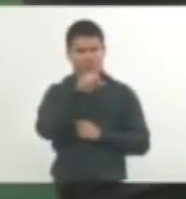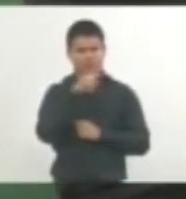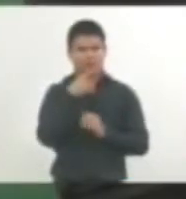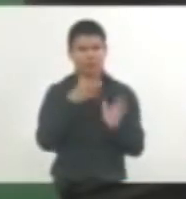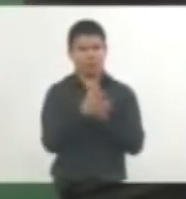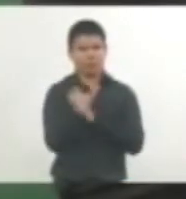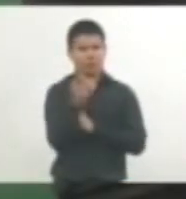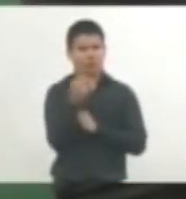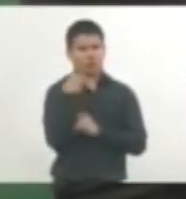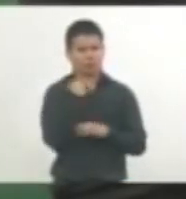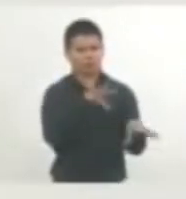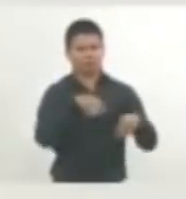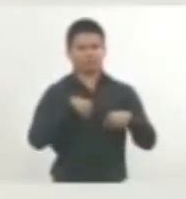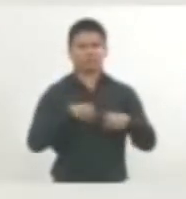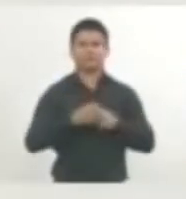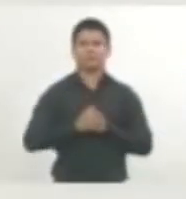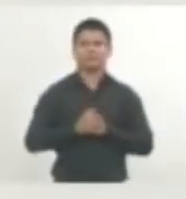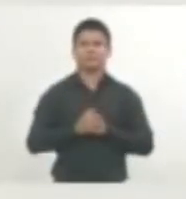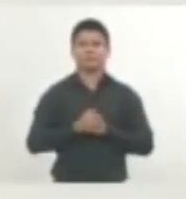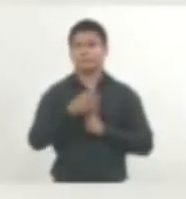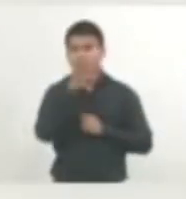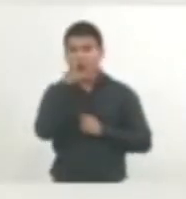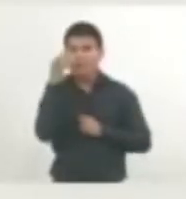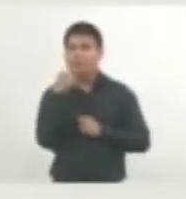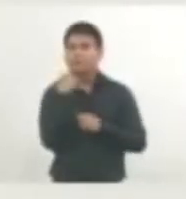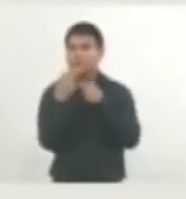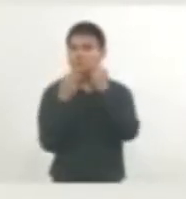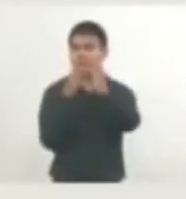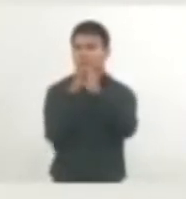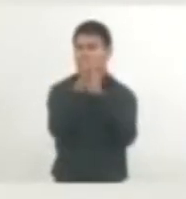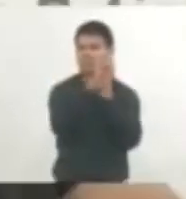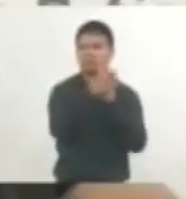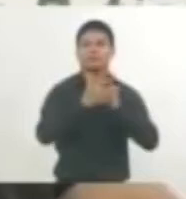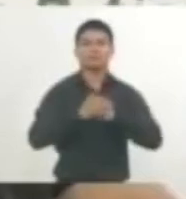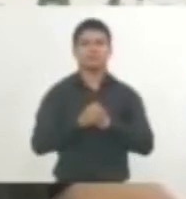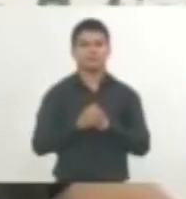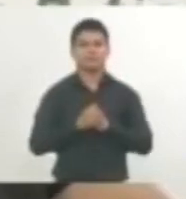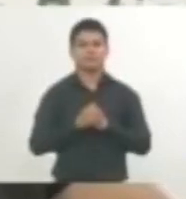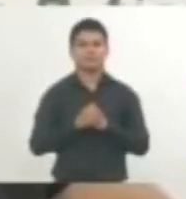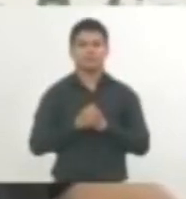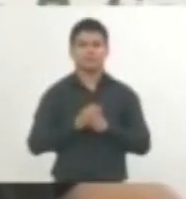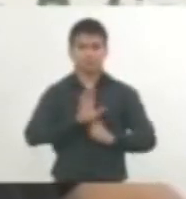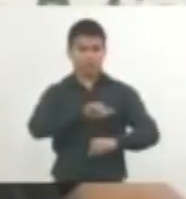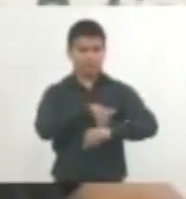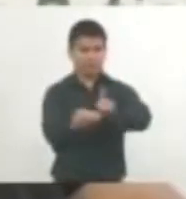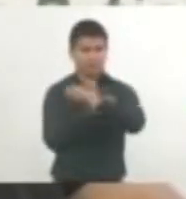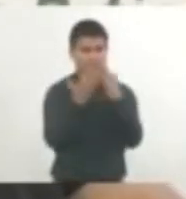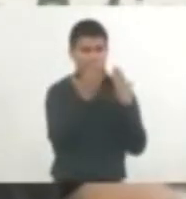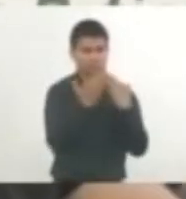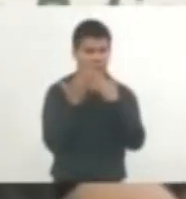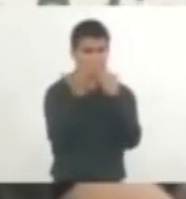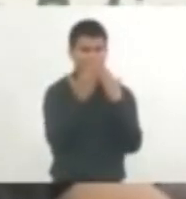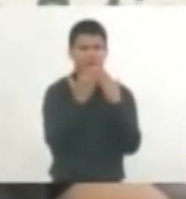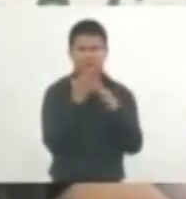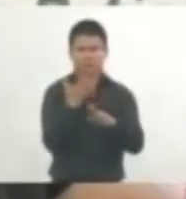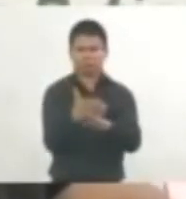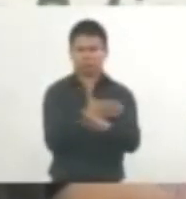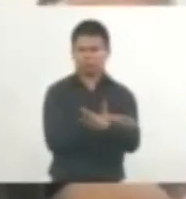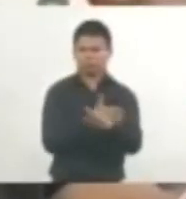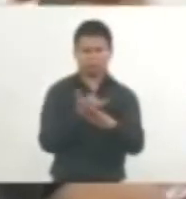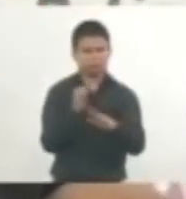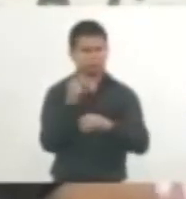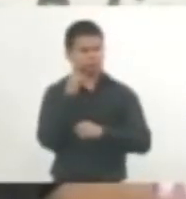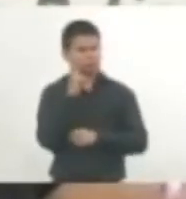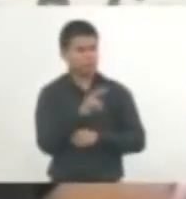autoridades. El vocero explicó los alcances y efectos de este fallo. El Ministerio de Educación viene reconociendo un consejo